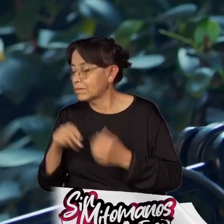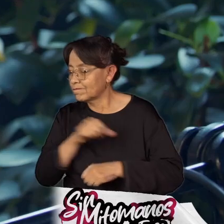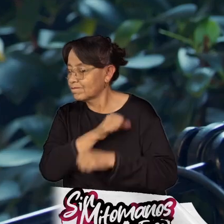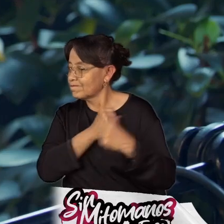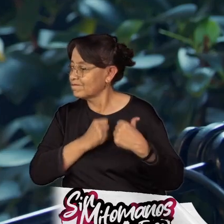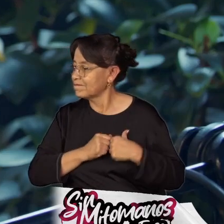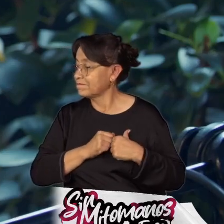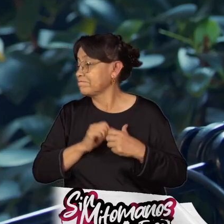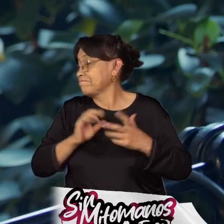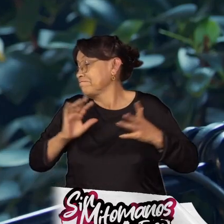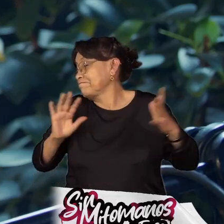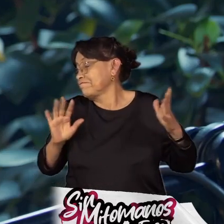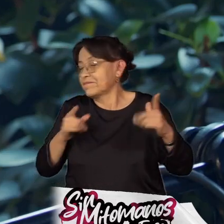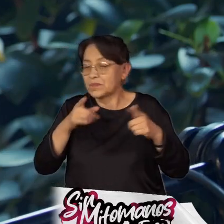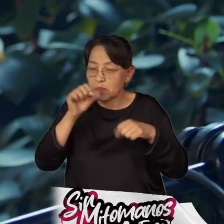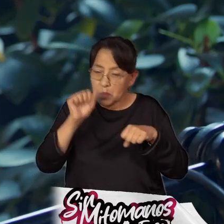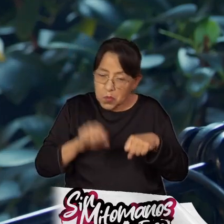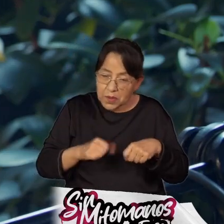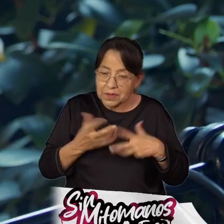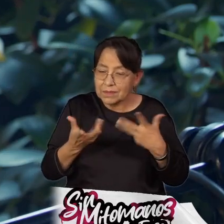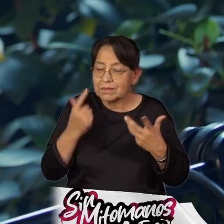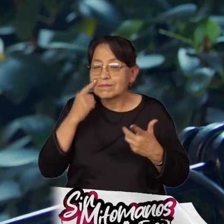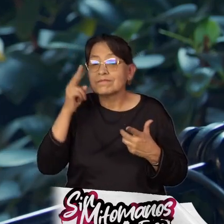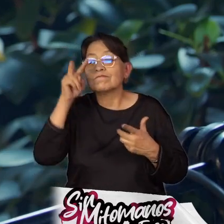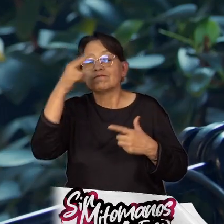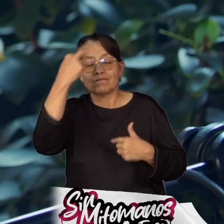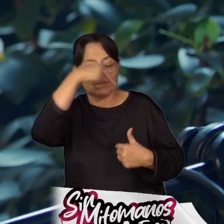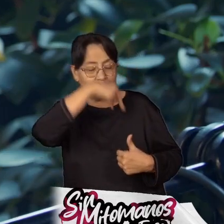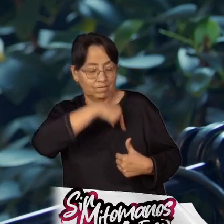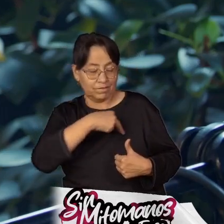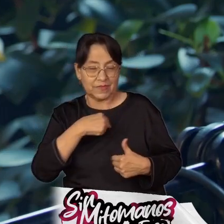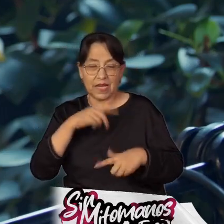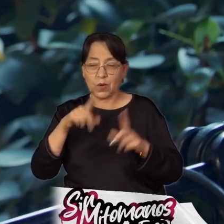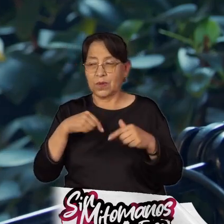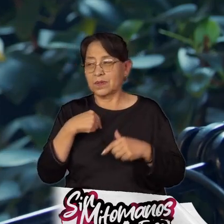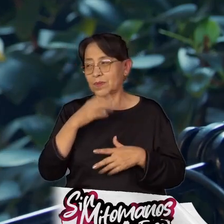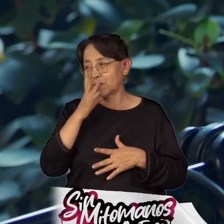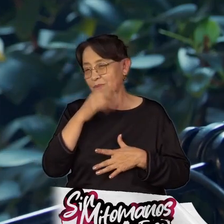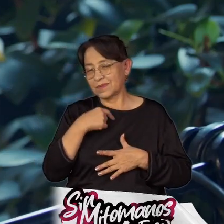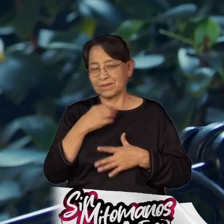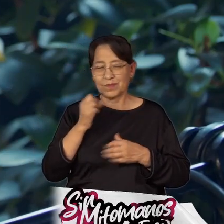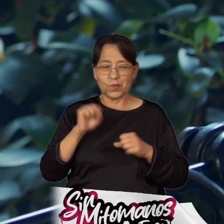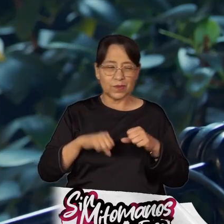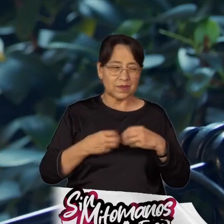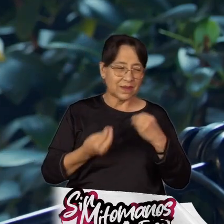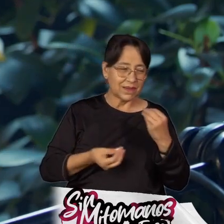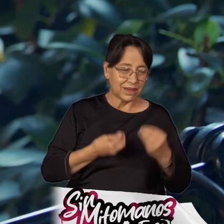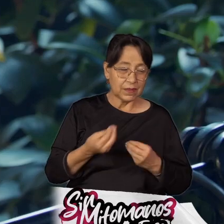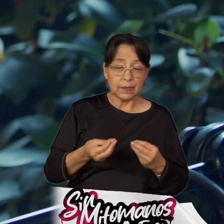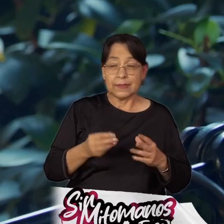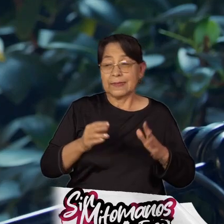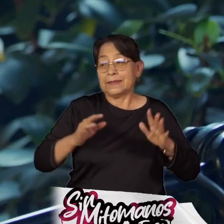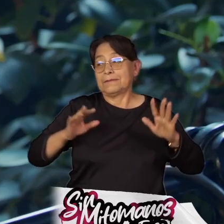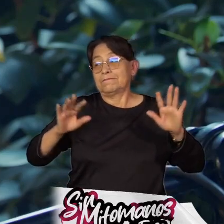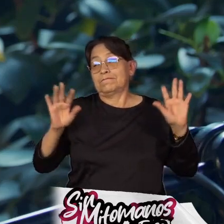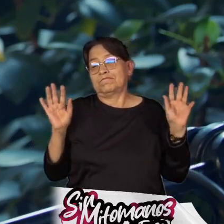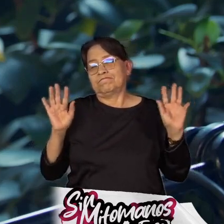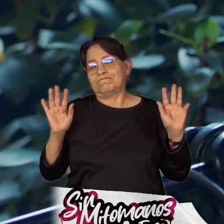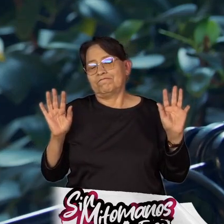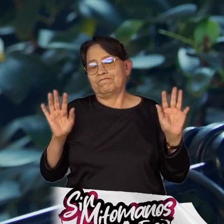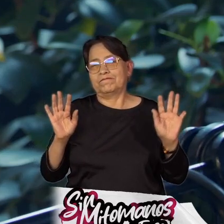qué hay detrás de la persona que tiene posibilidades y qué se encuentra detrás de esa persona que no tiene esas posibilidades. Para Él,